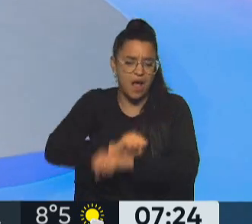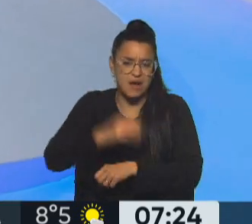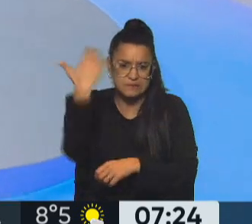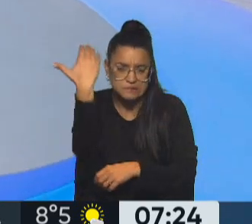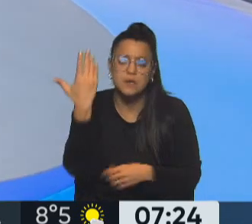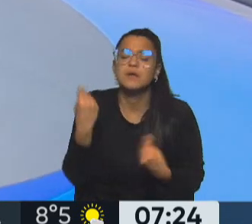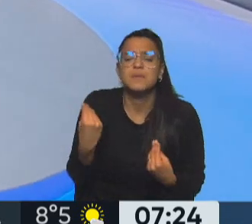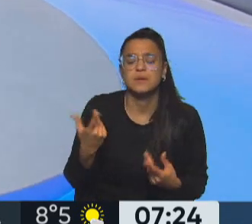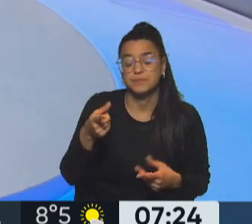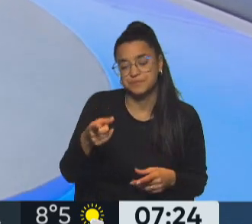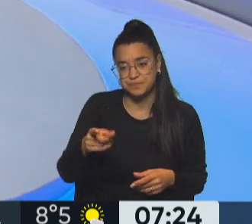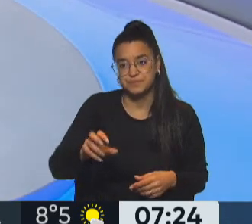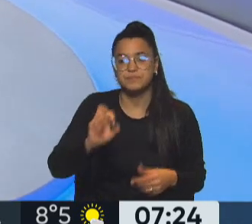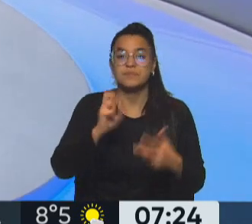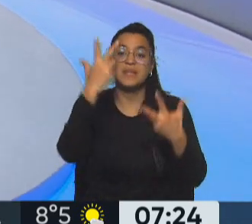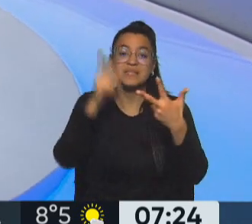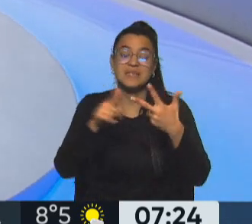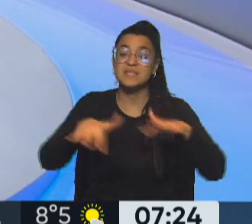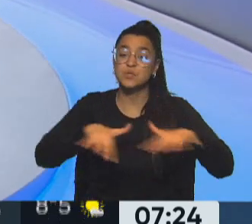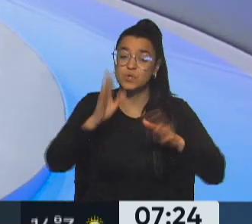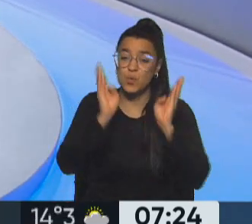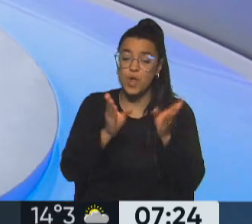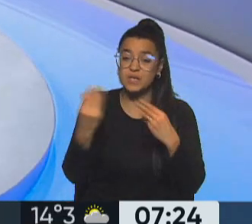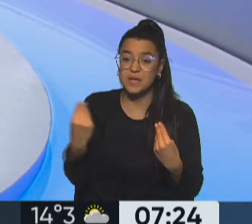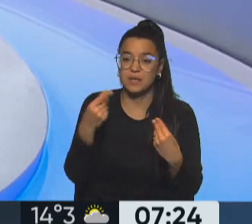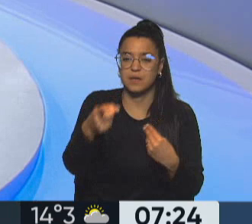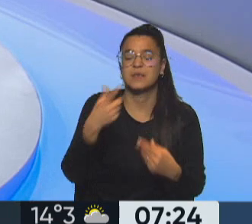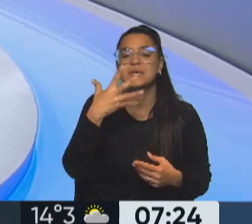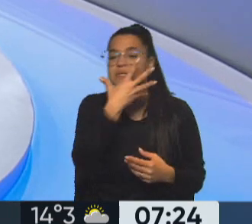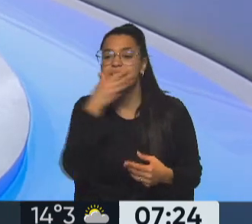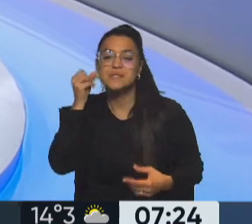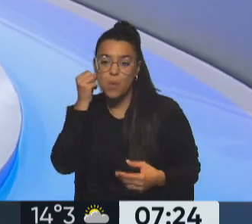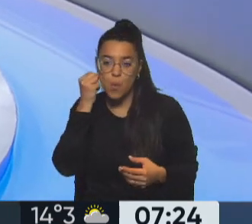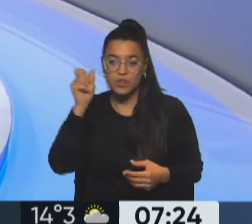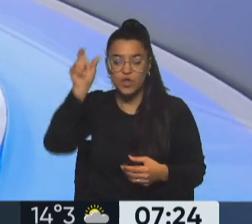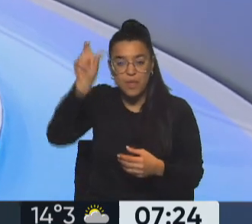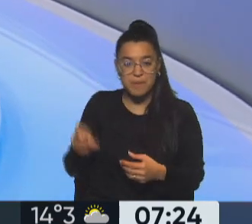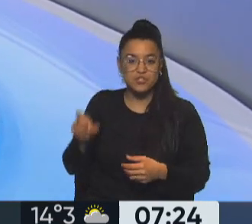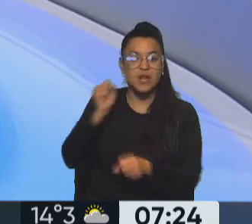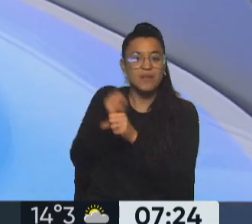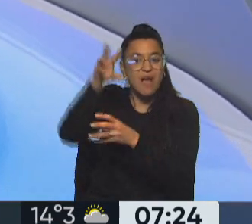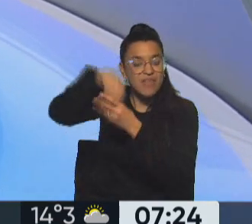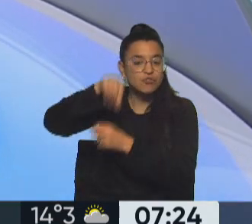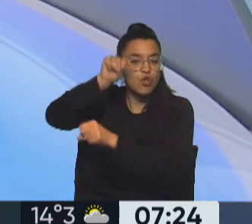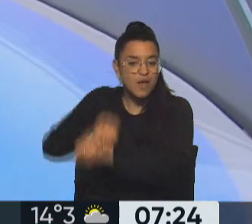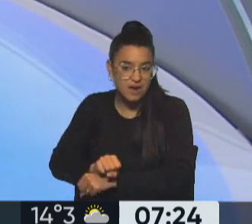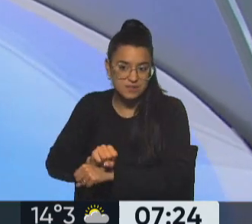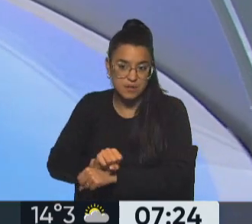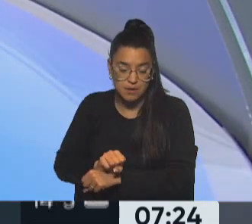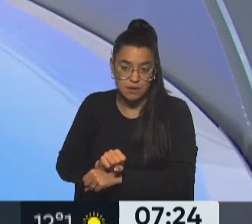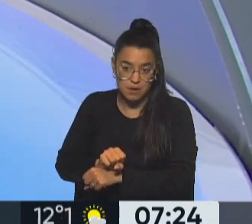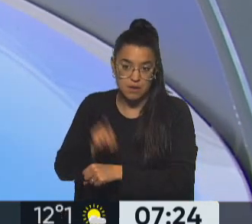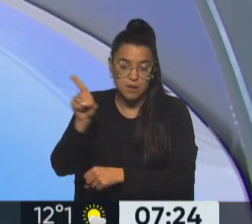sucedió es un tercer hecho de violencia que tenemos que agregar, que es el secuestro de agentes penitenciarios que hasta últimas horas